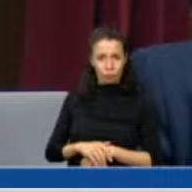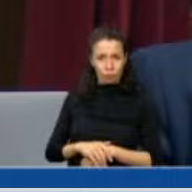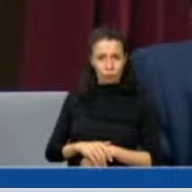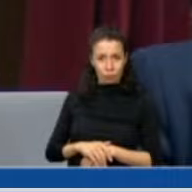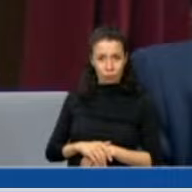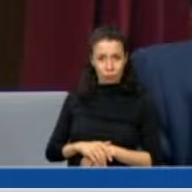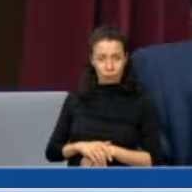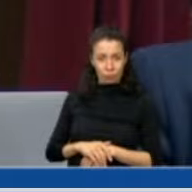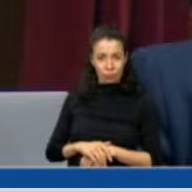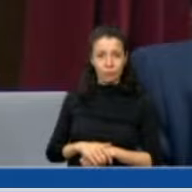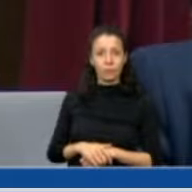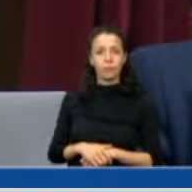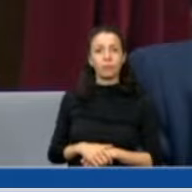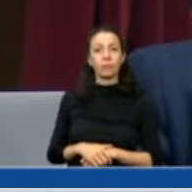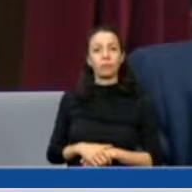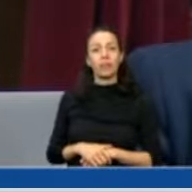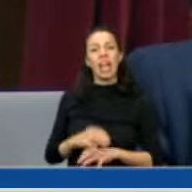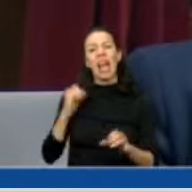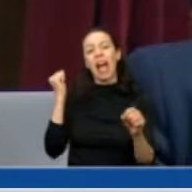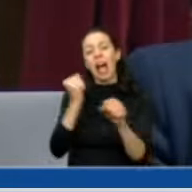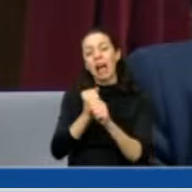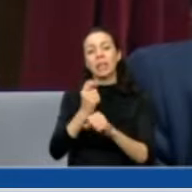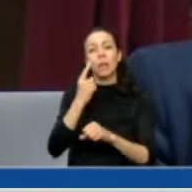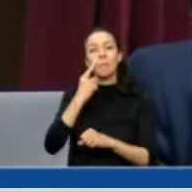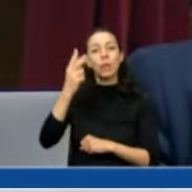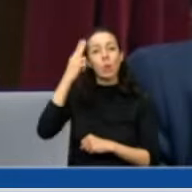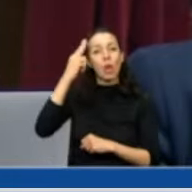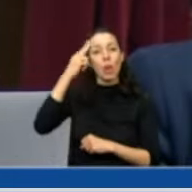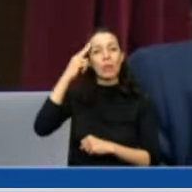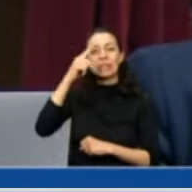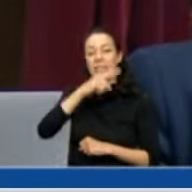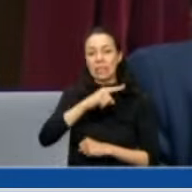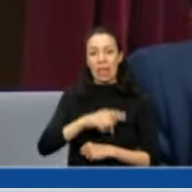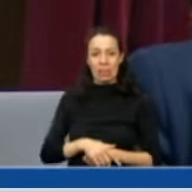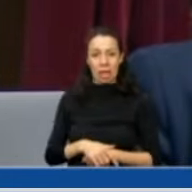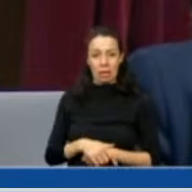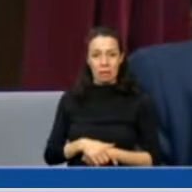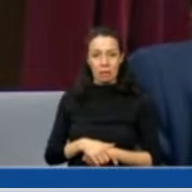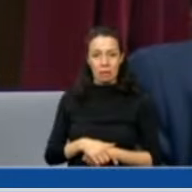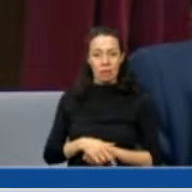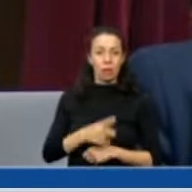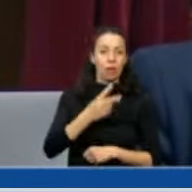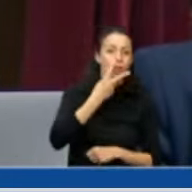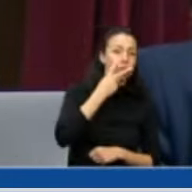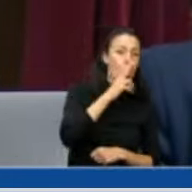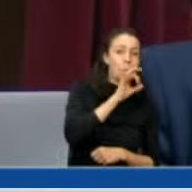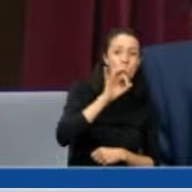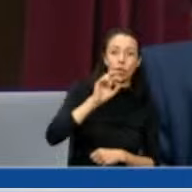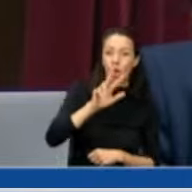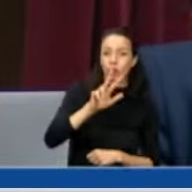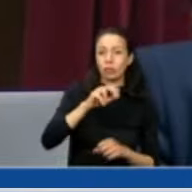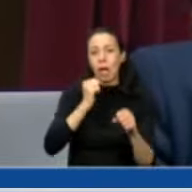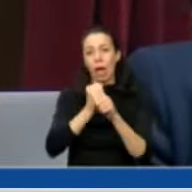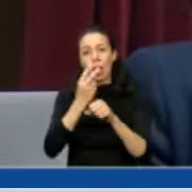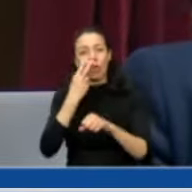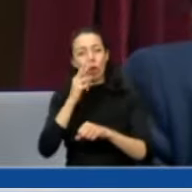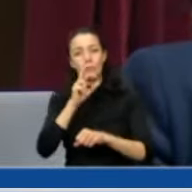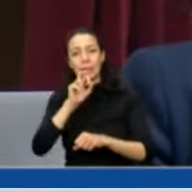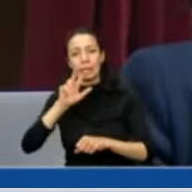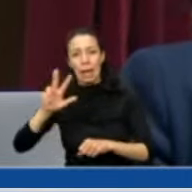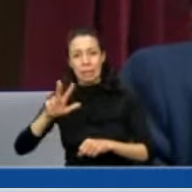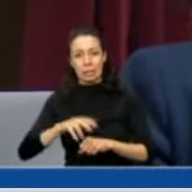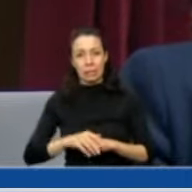¿Por qué pasa esto? Porque lo que Milei quiere es que los votantes de la Unión Cívica Radical, y fundamentalmente con ese